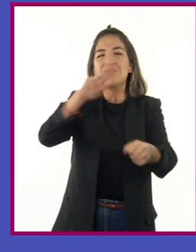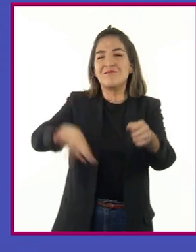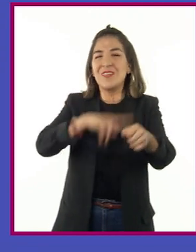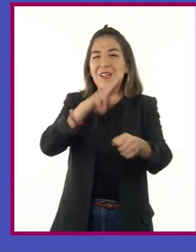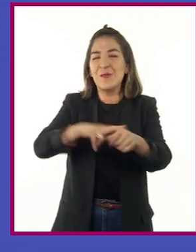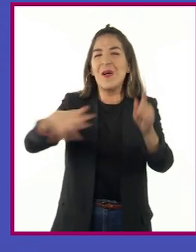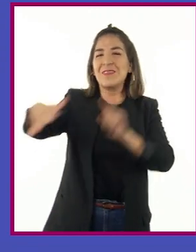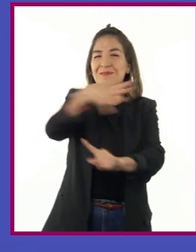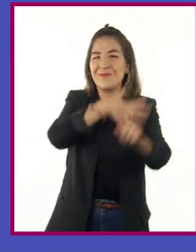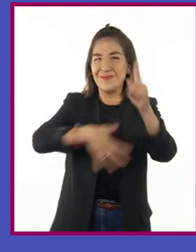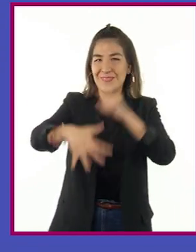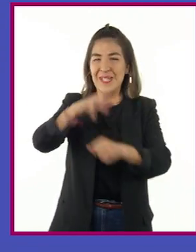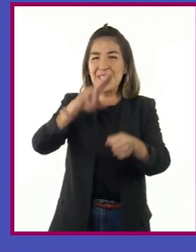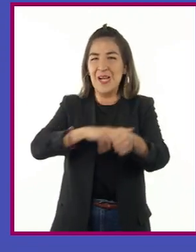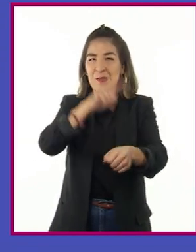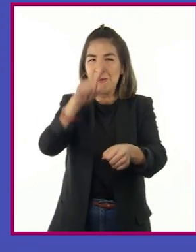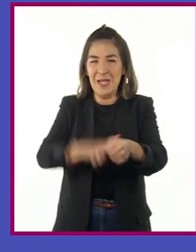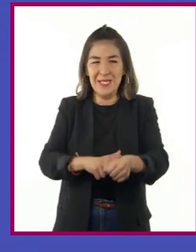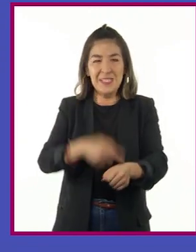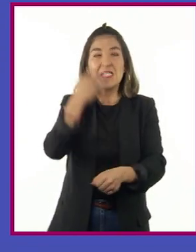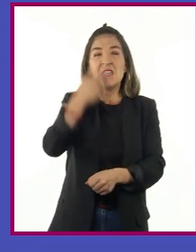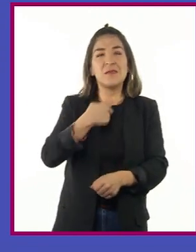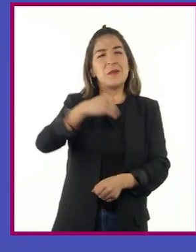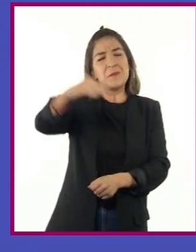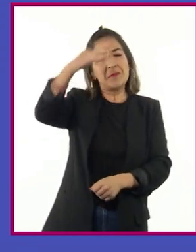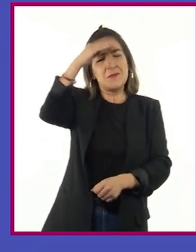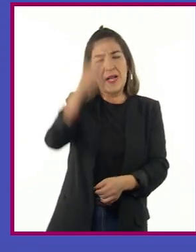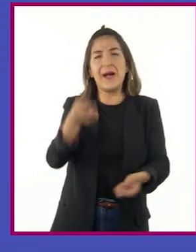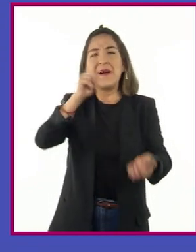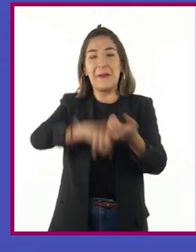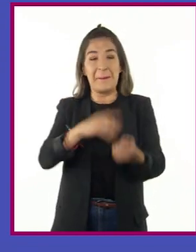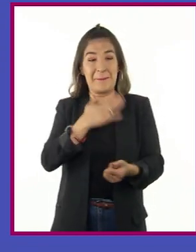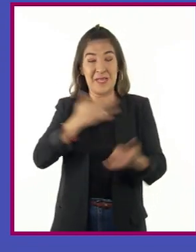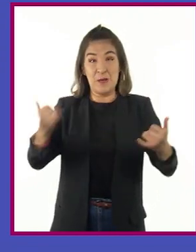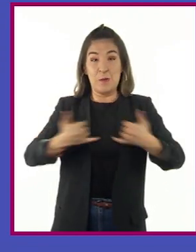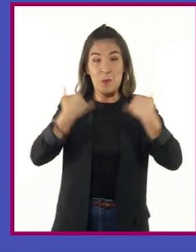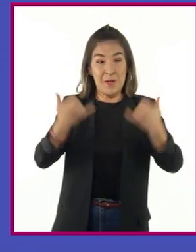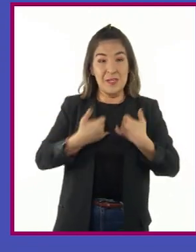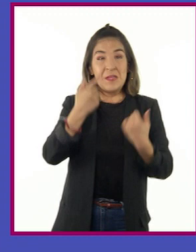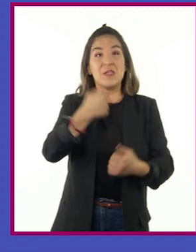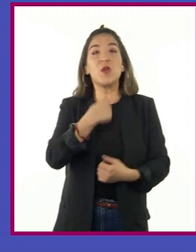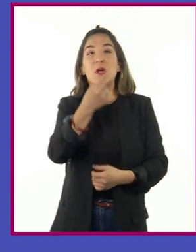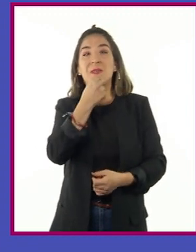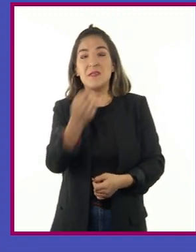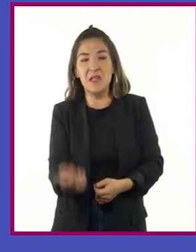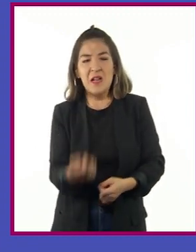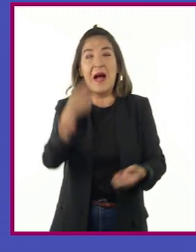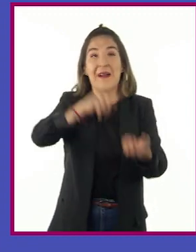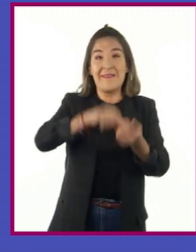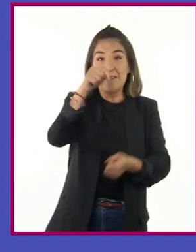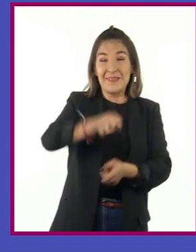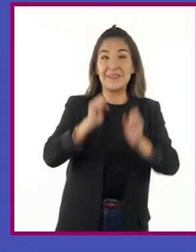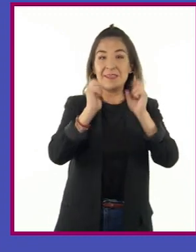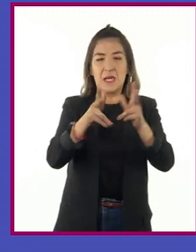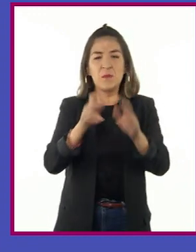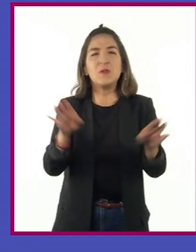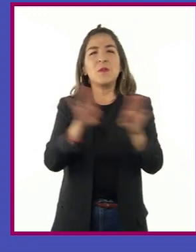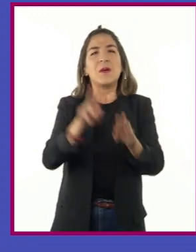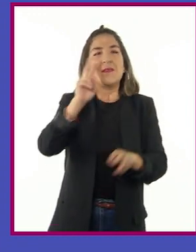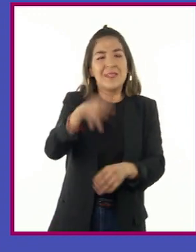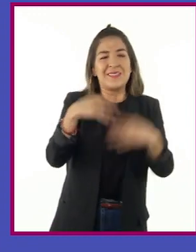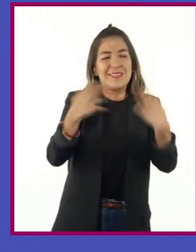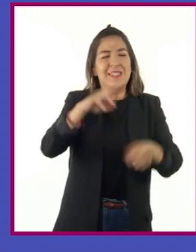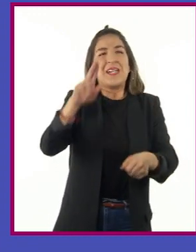Siempre he pensado que en mi infancia y mi juventud en Chiapas me influyó ese ambiente de libertad y de